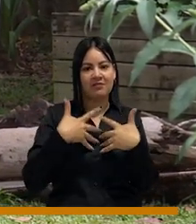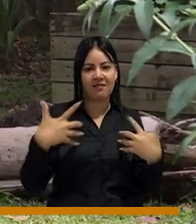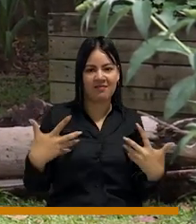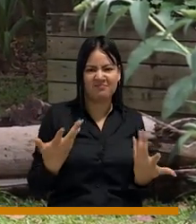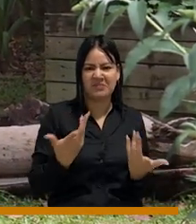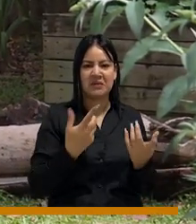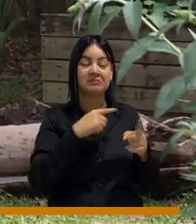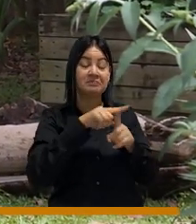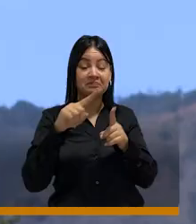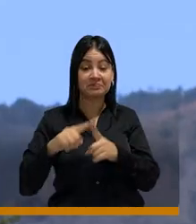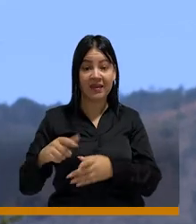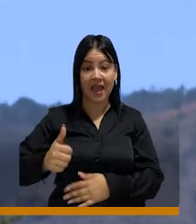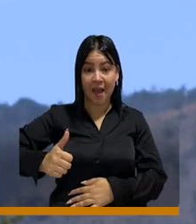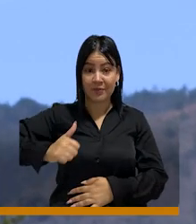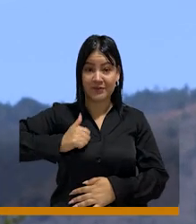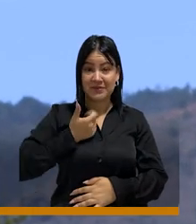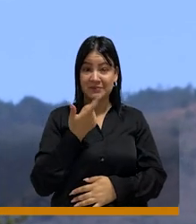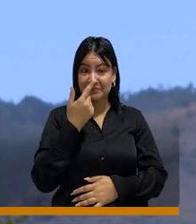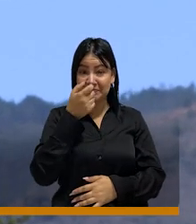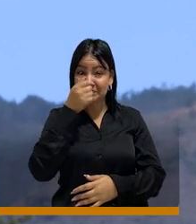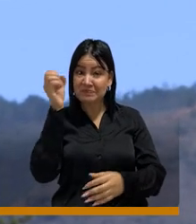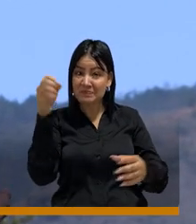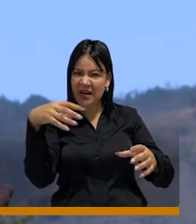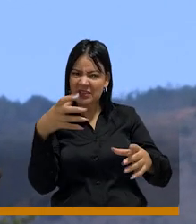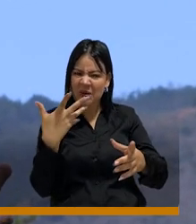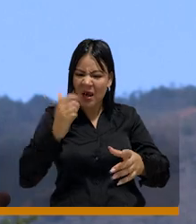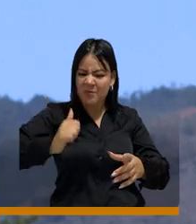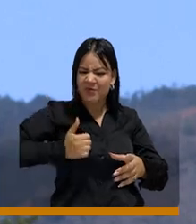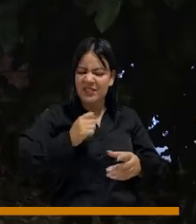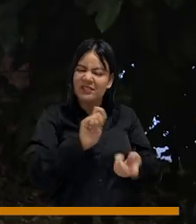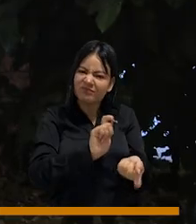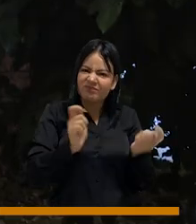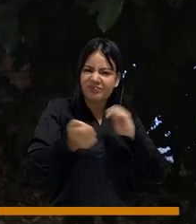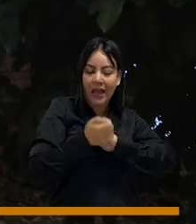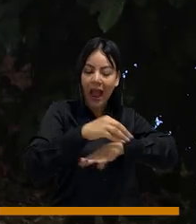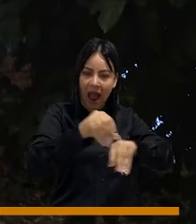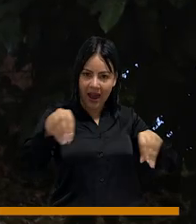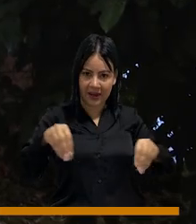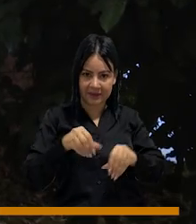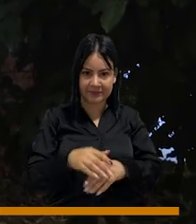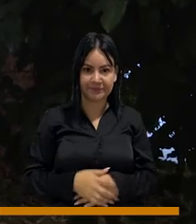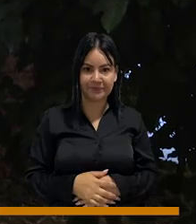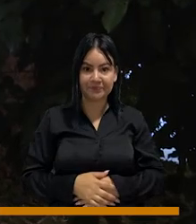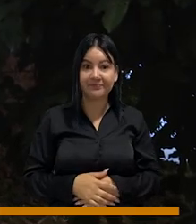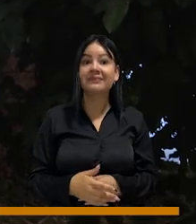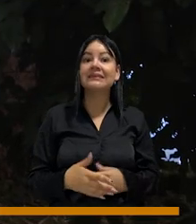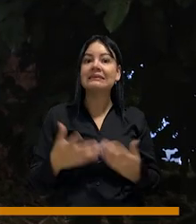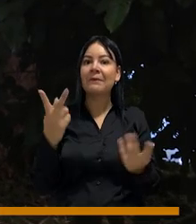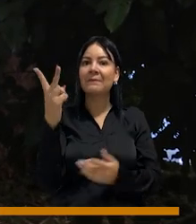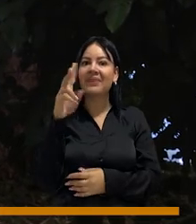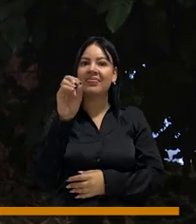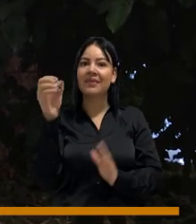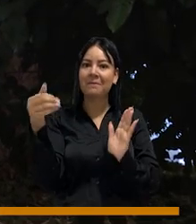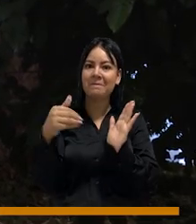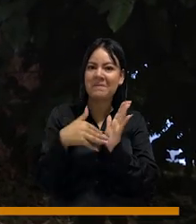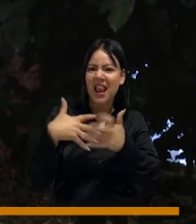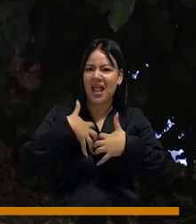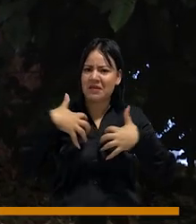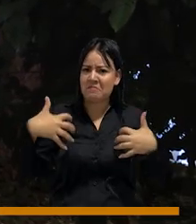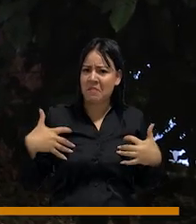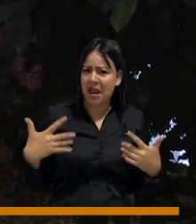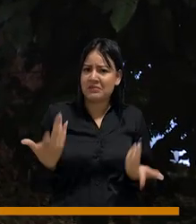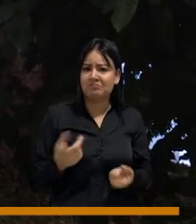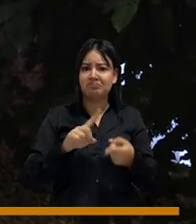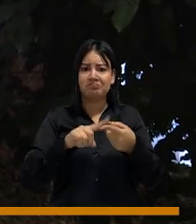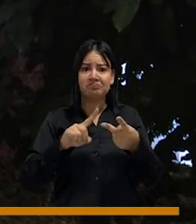de la naturaleza y al aprovechamiento y gestión de los residuos sólidos. Este cerro cuenta con más de 20.000 especies nativas,